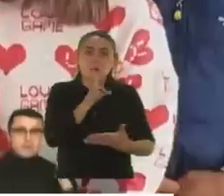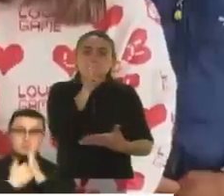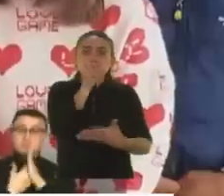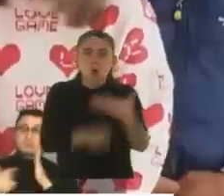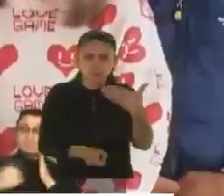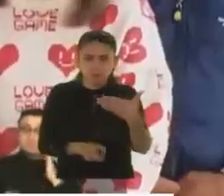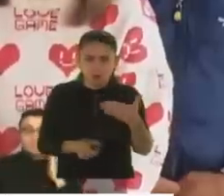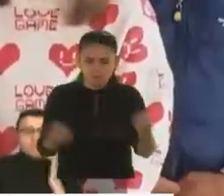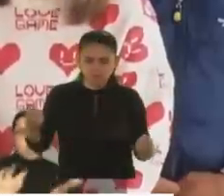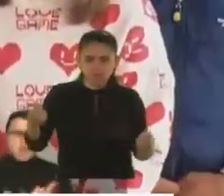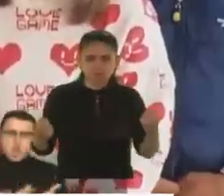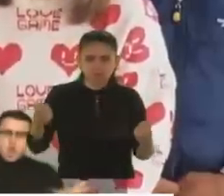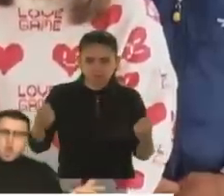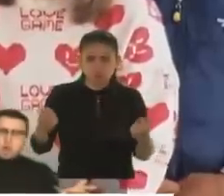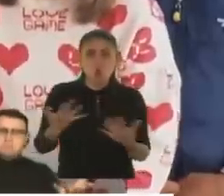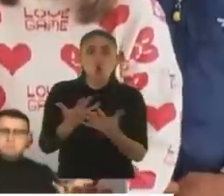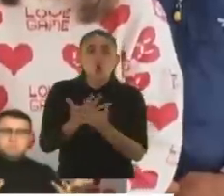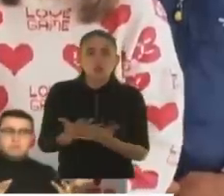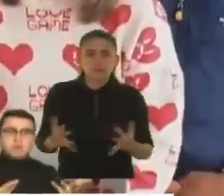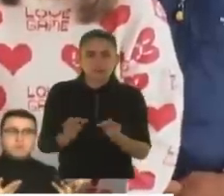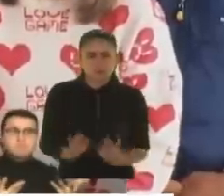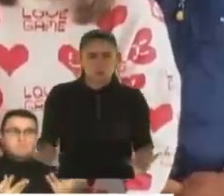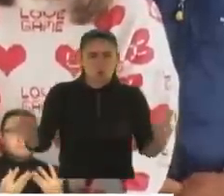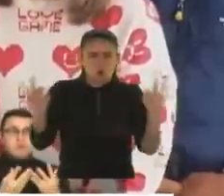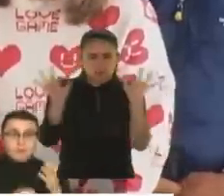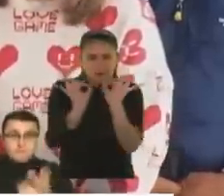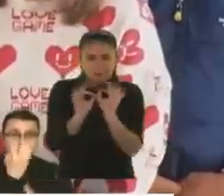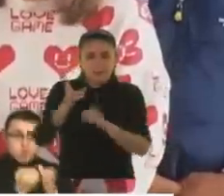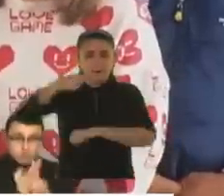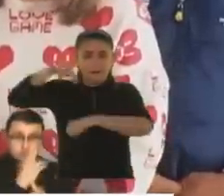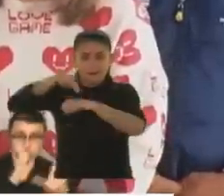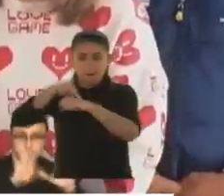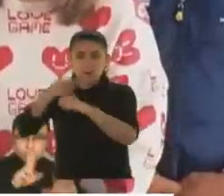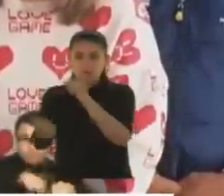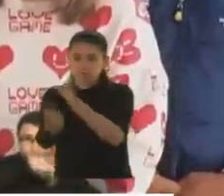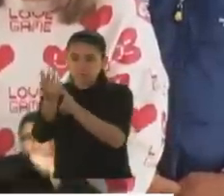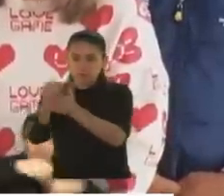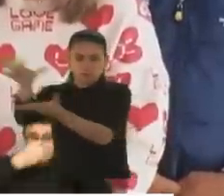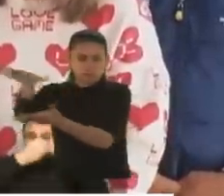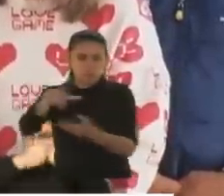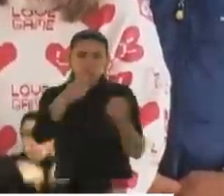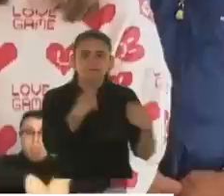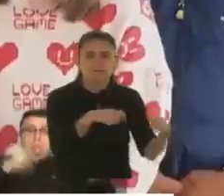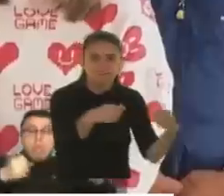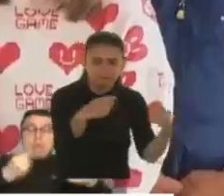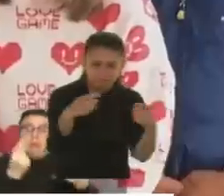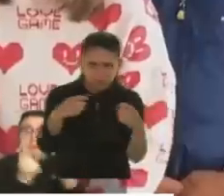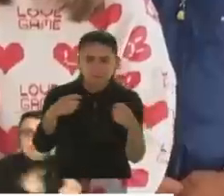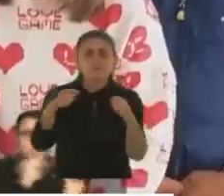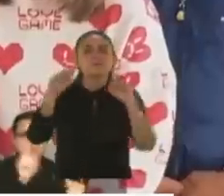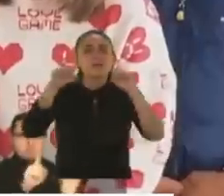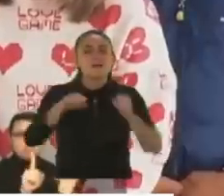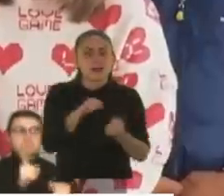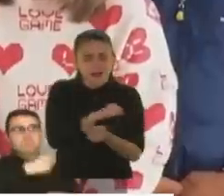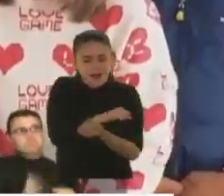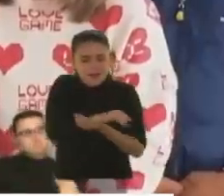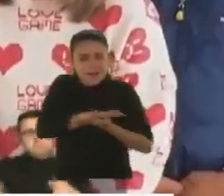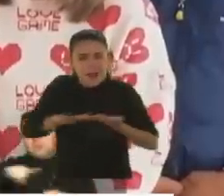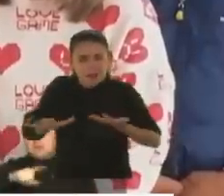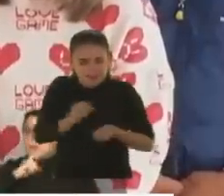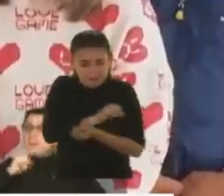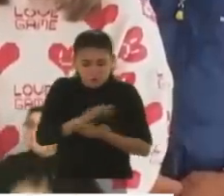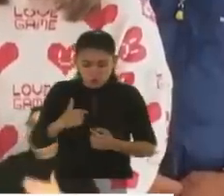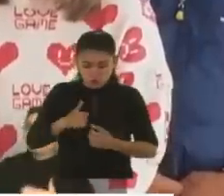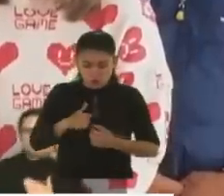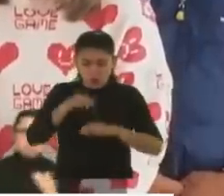de bienes menos perecederos producidos en Nariño, de tal manera que salgan gratuitos para los